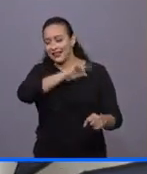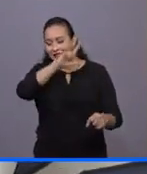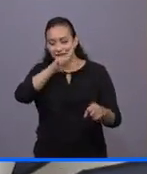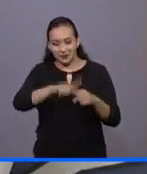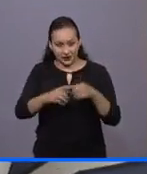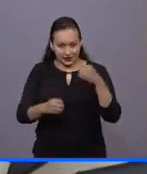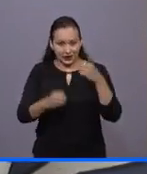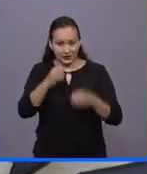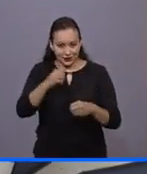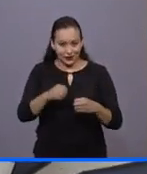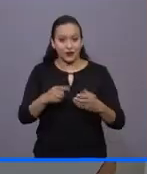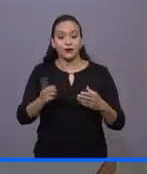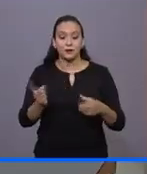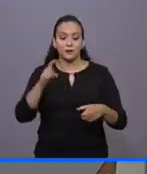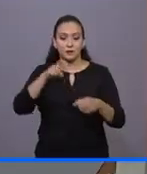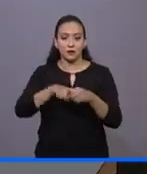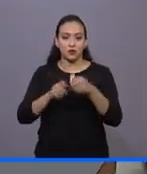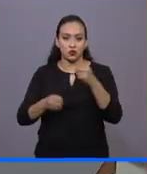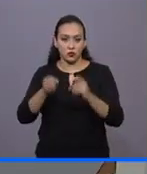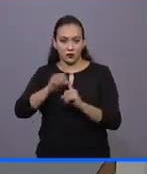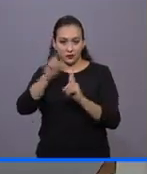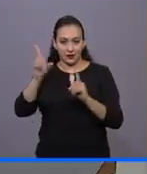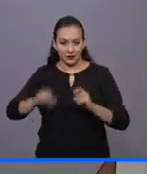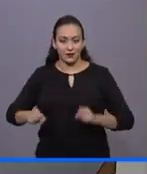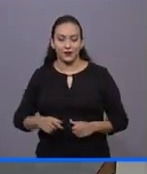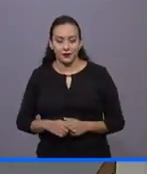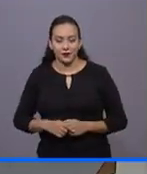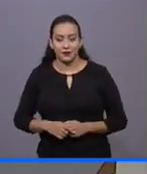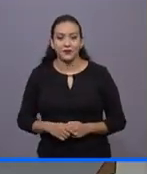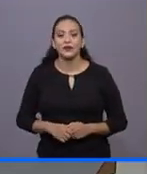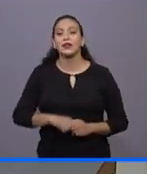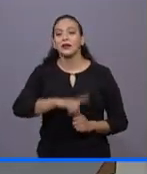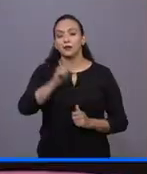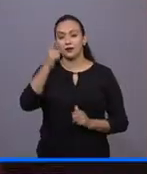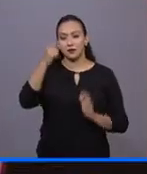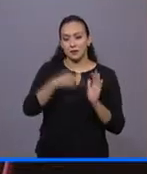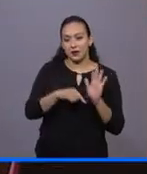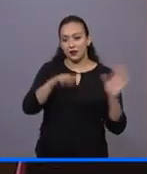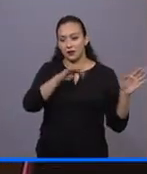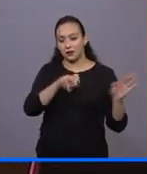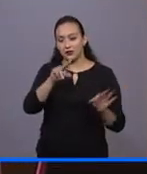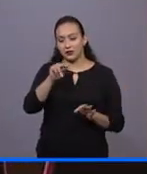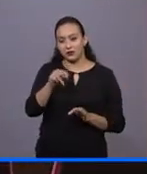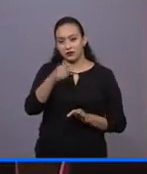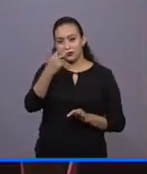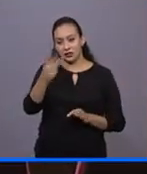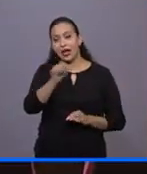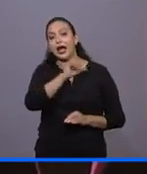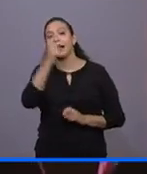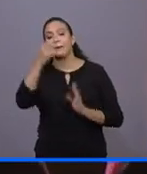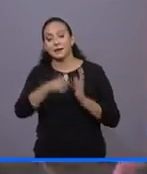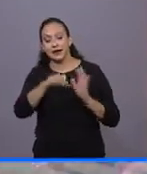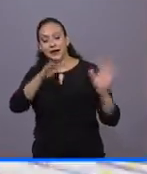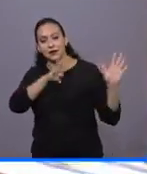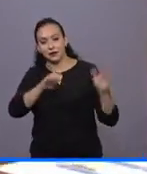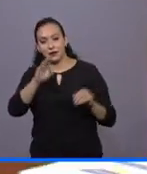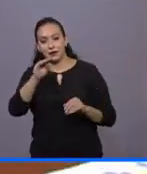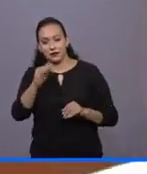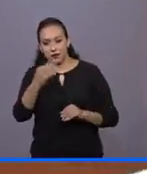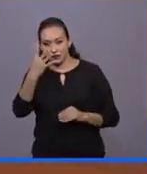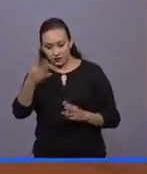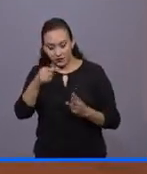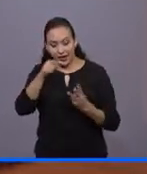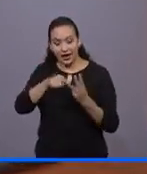Especialización Judicial adscrito a la Suprema Corte. Además, de 1982 a 1994 se desarrollan